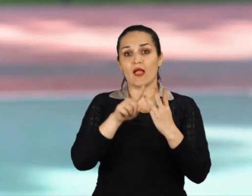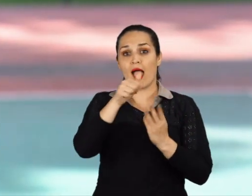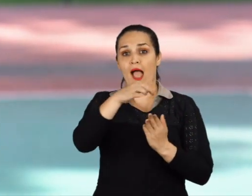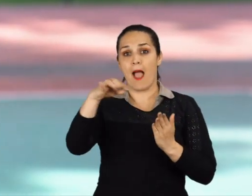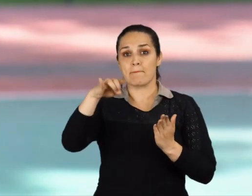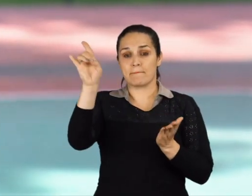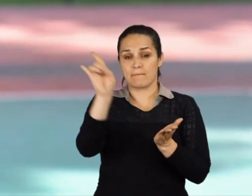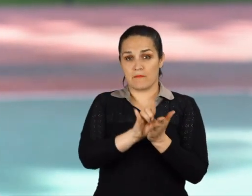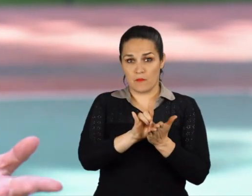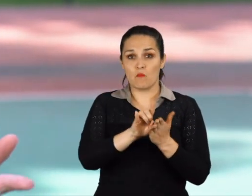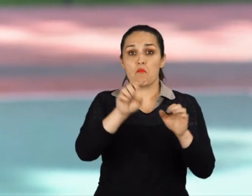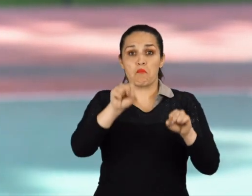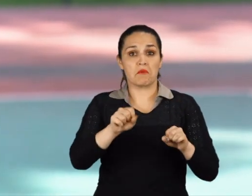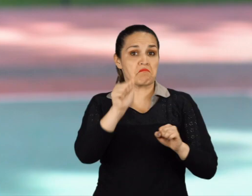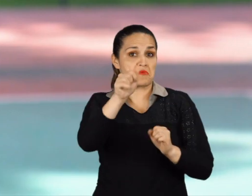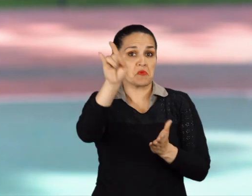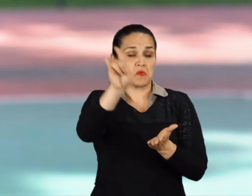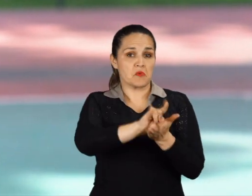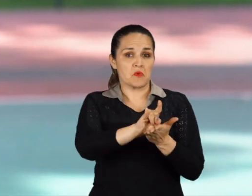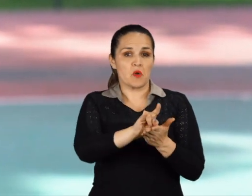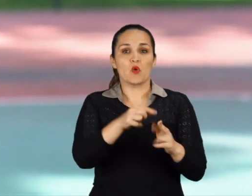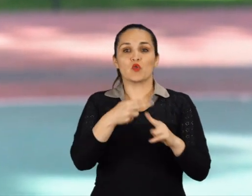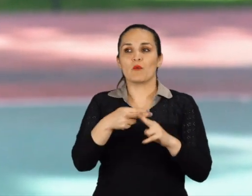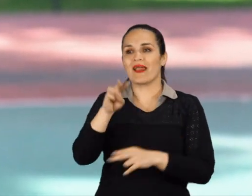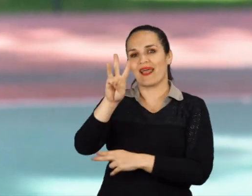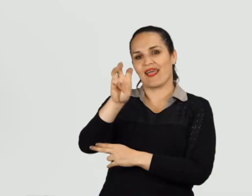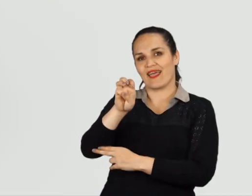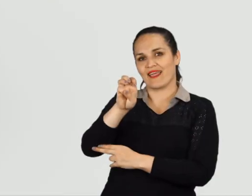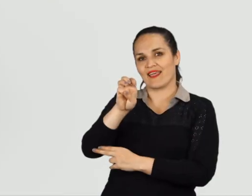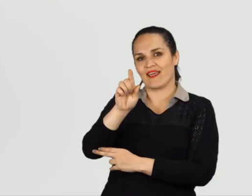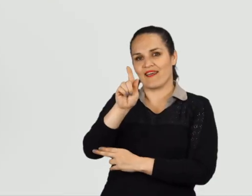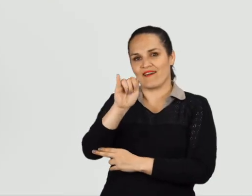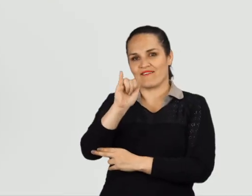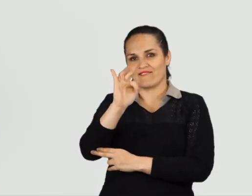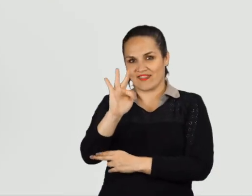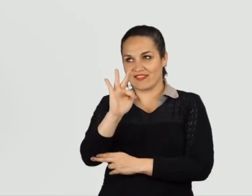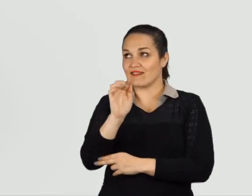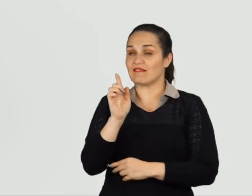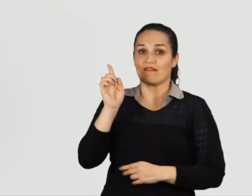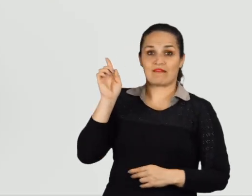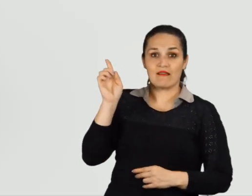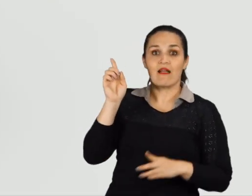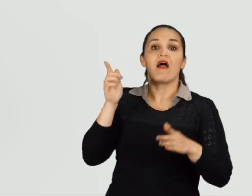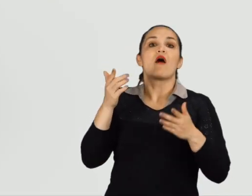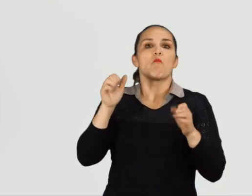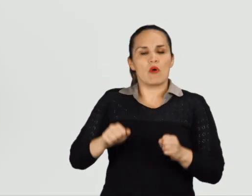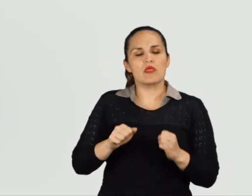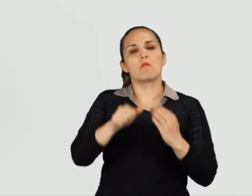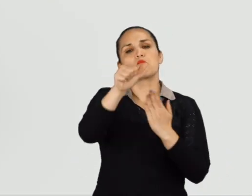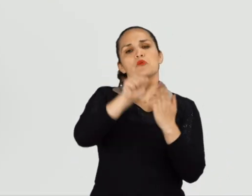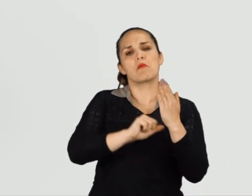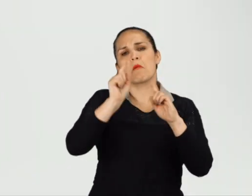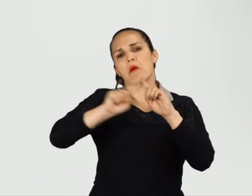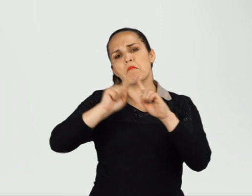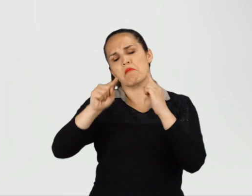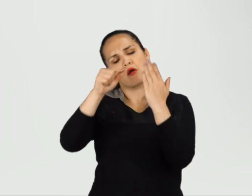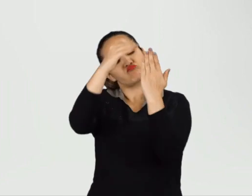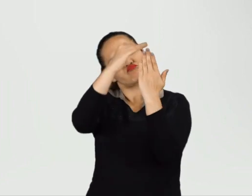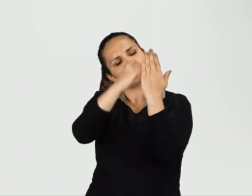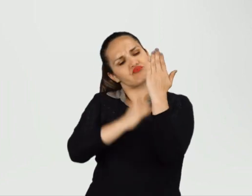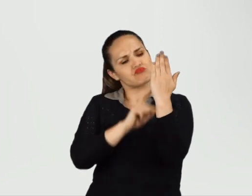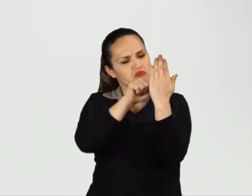Otra aplicación también que se puede tratar es 8Fit, que también cuenta con diferentes programas para